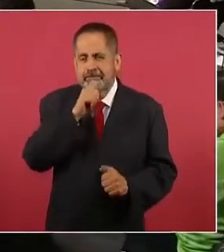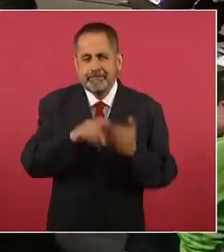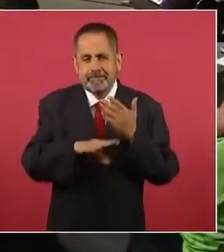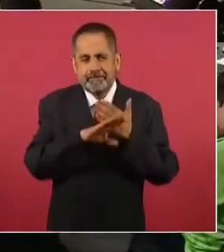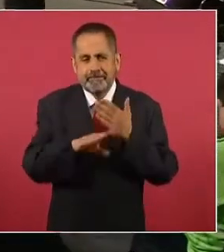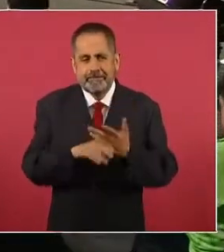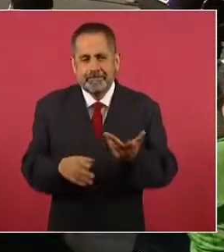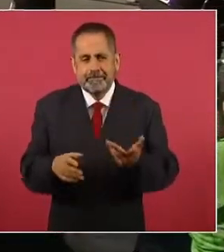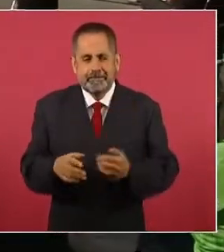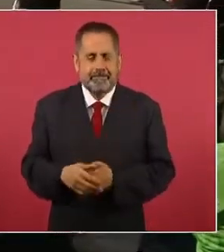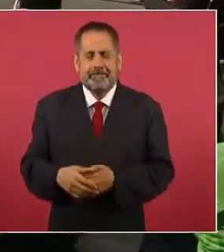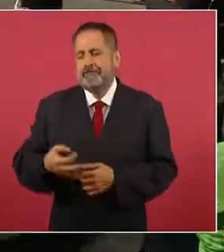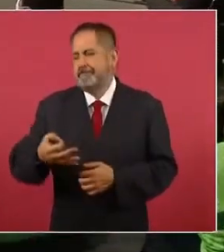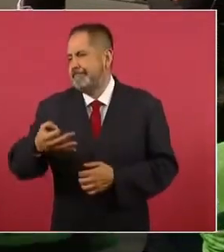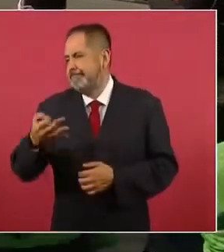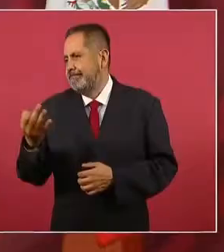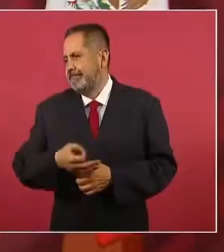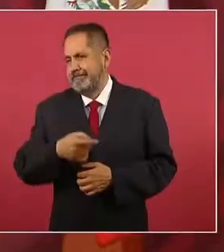Ándele.